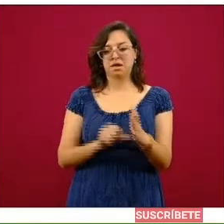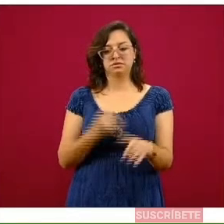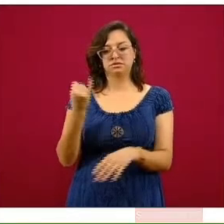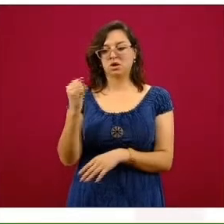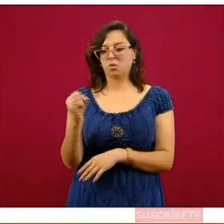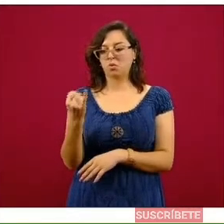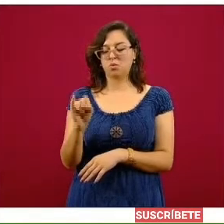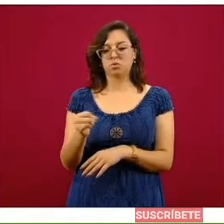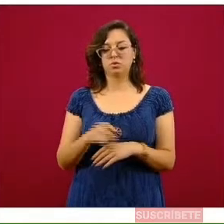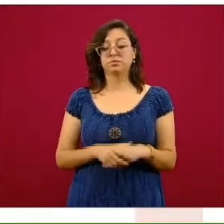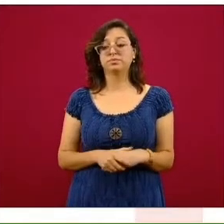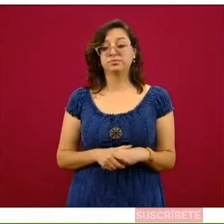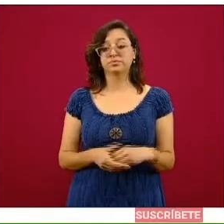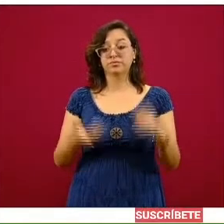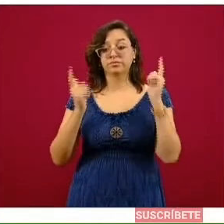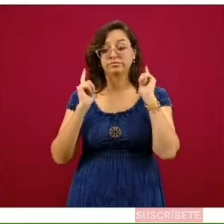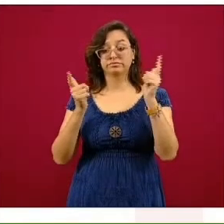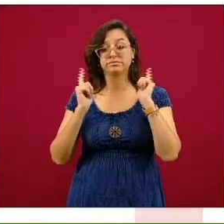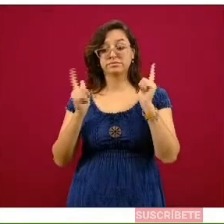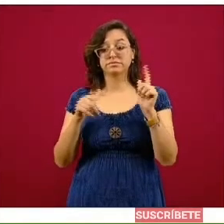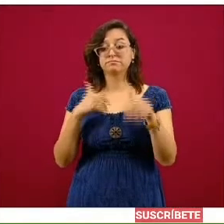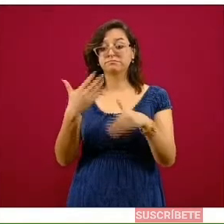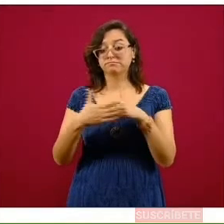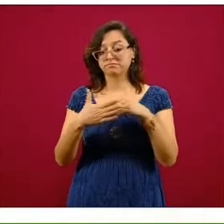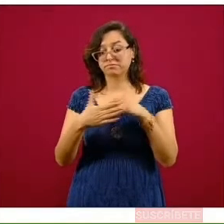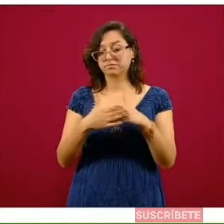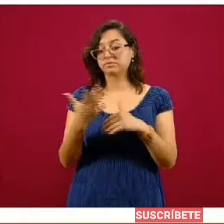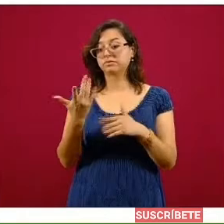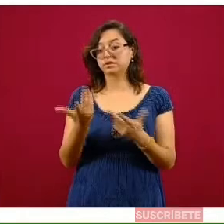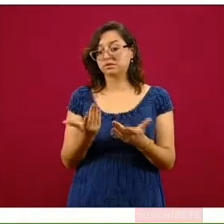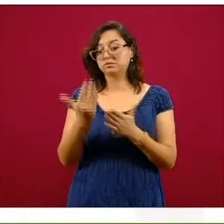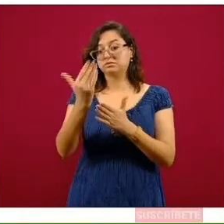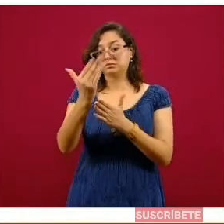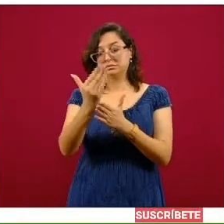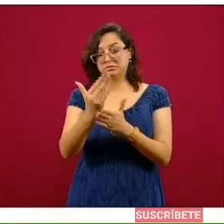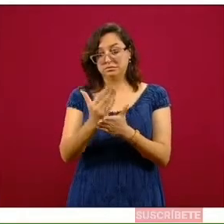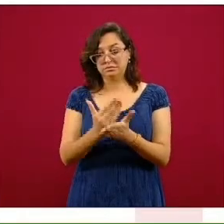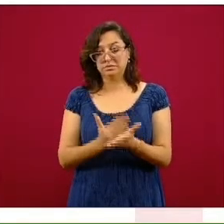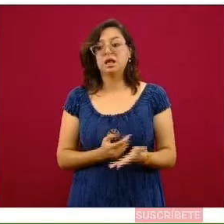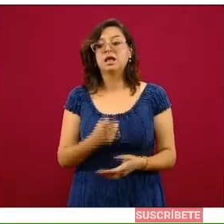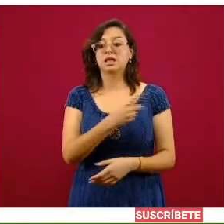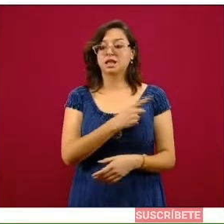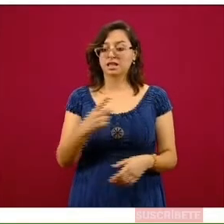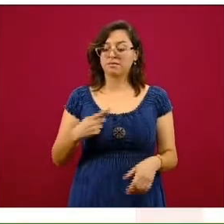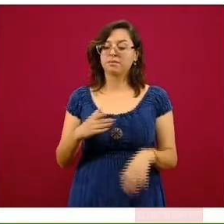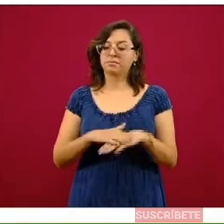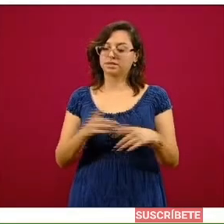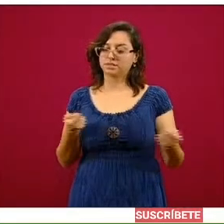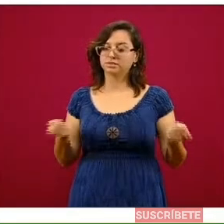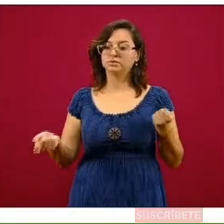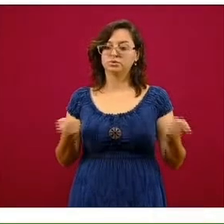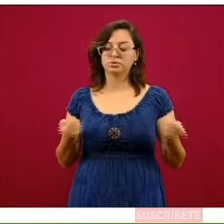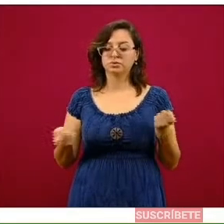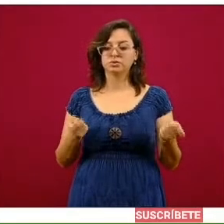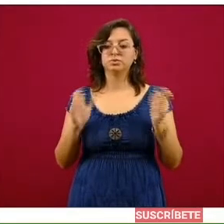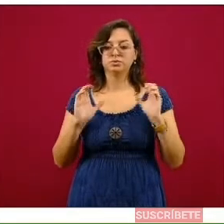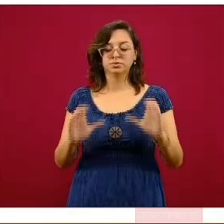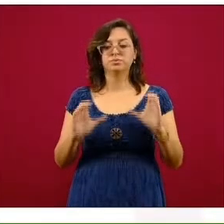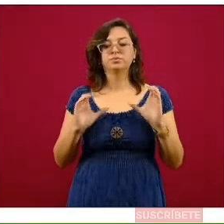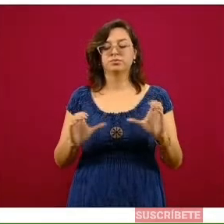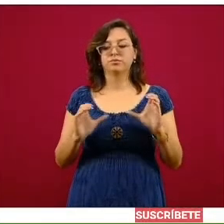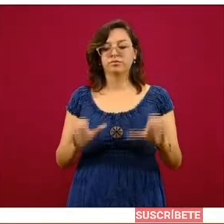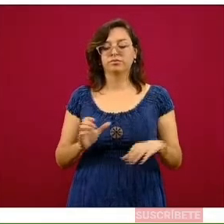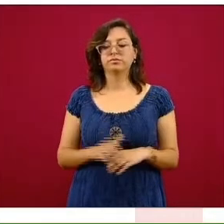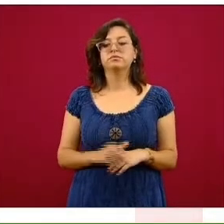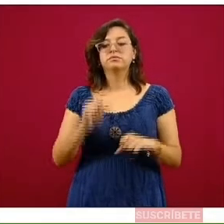junio y esperemos que la tendencia empiece a disminuir, pero hay que apretar un poco más las medidas de prevención